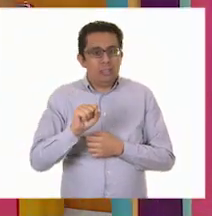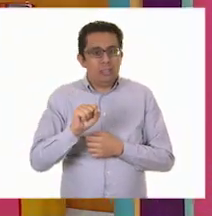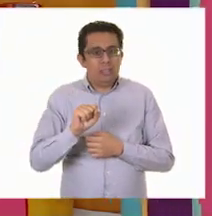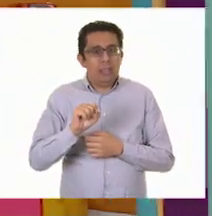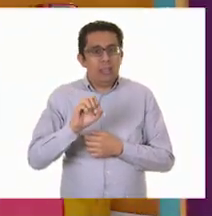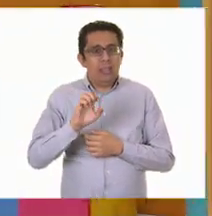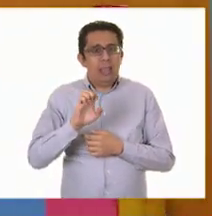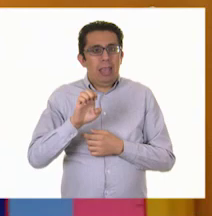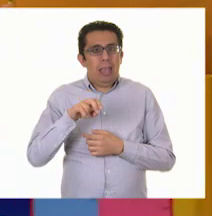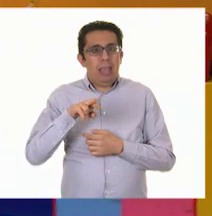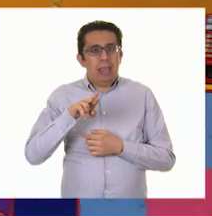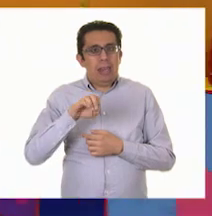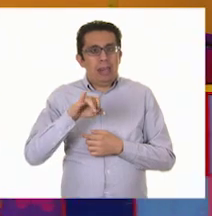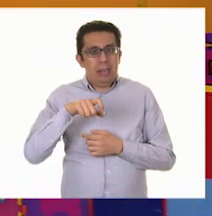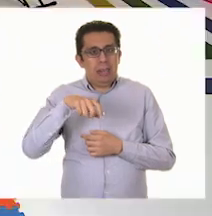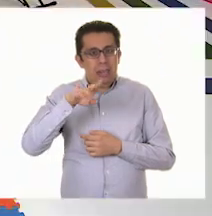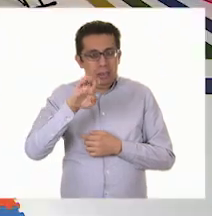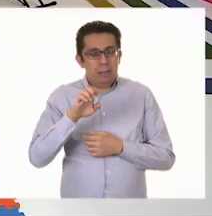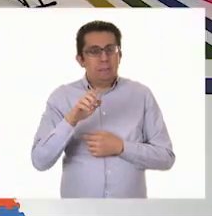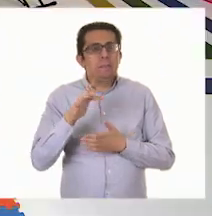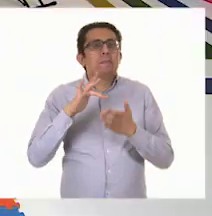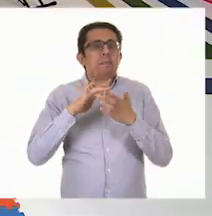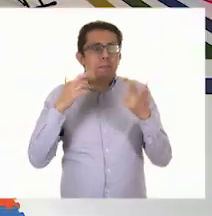Muchas gracias, maestra.